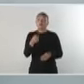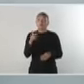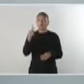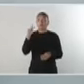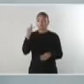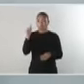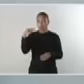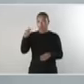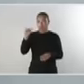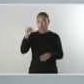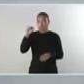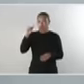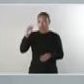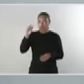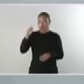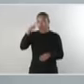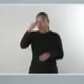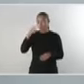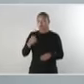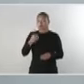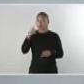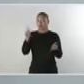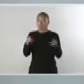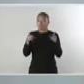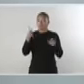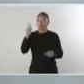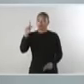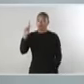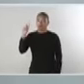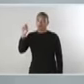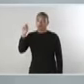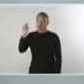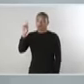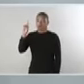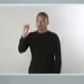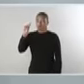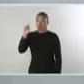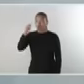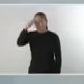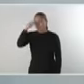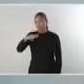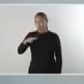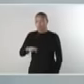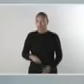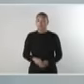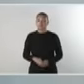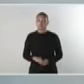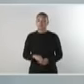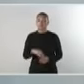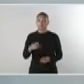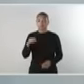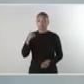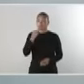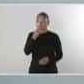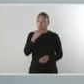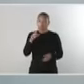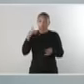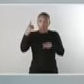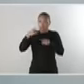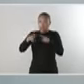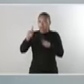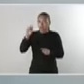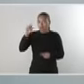los mexicanos en movimiento ciudadano propusimos quitar las pensiones a los que expresidentes y el pan